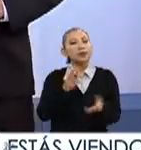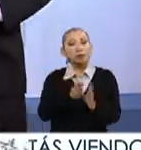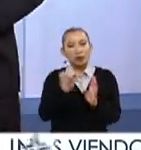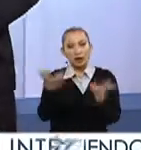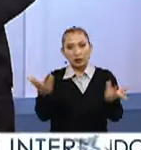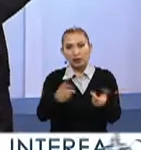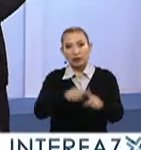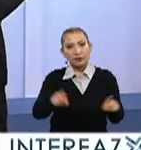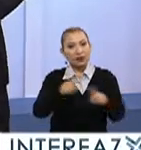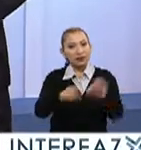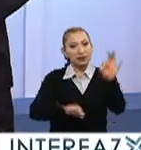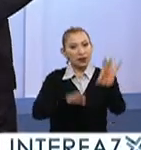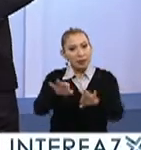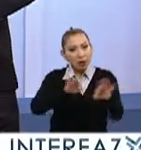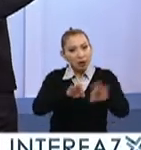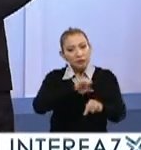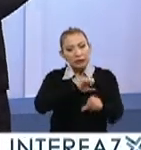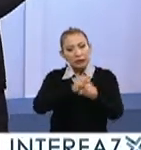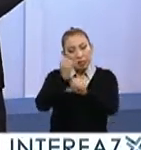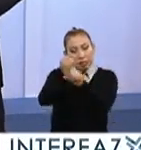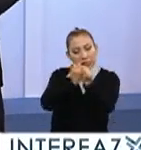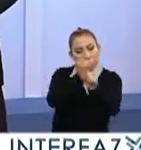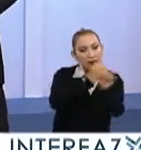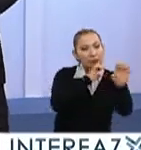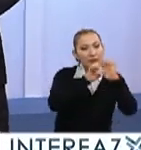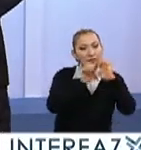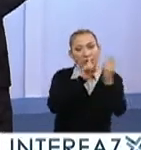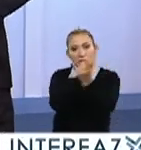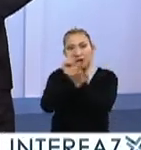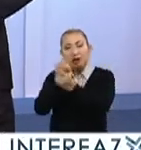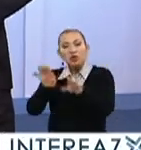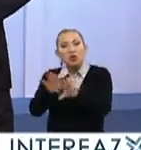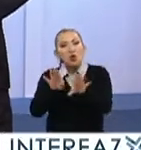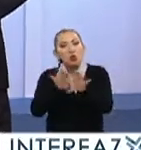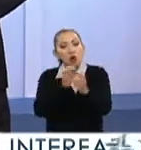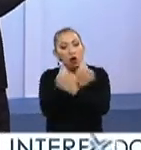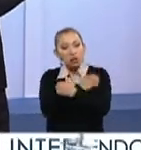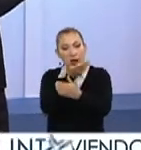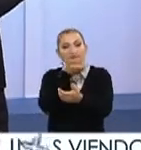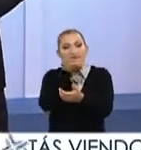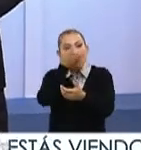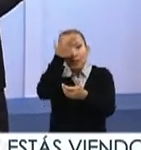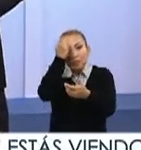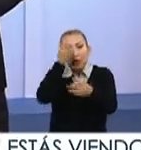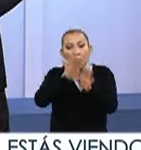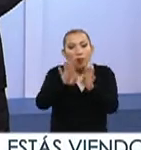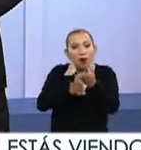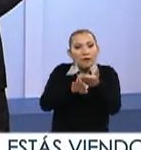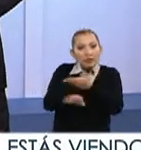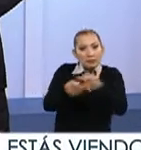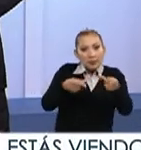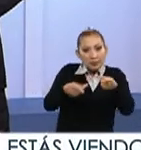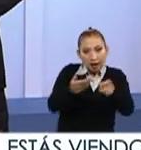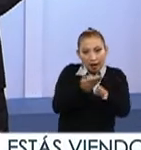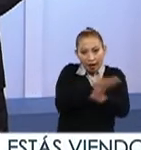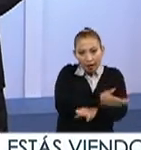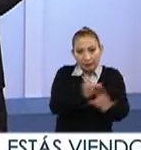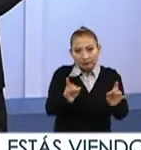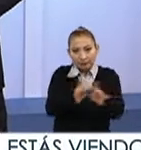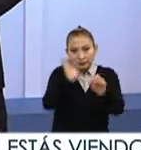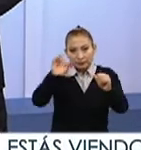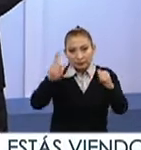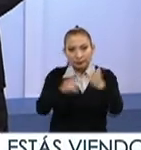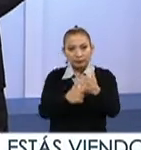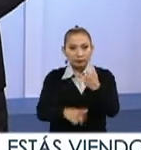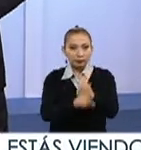pues realizando una serie de trabajos especiales e interesantes entrevistas sobre cómo educarnos para tratar de prevenir un